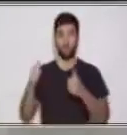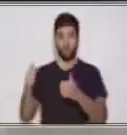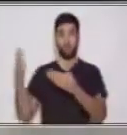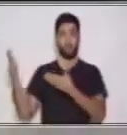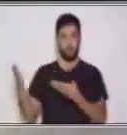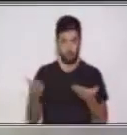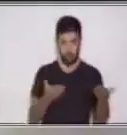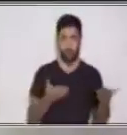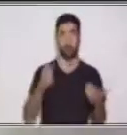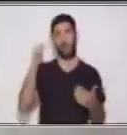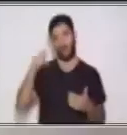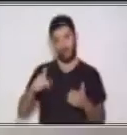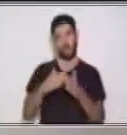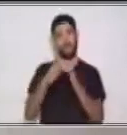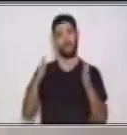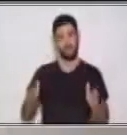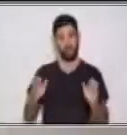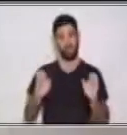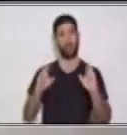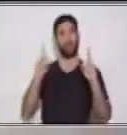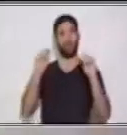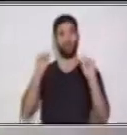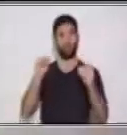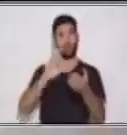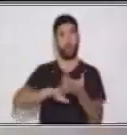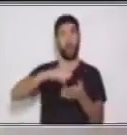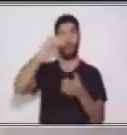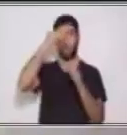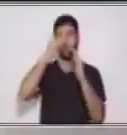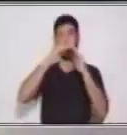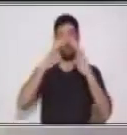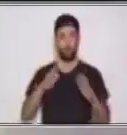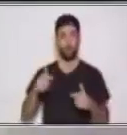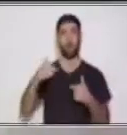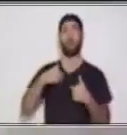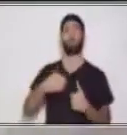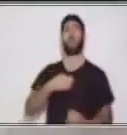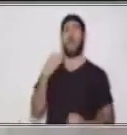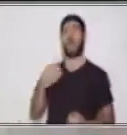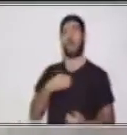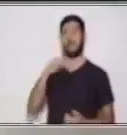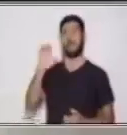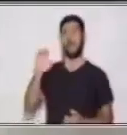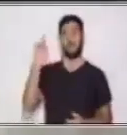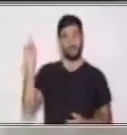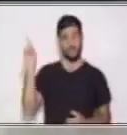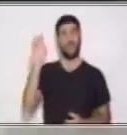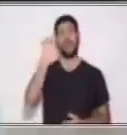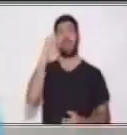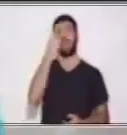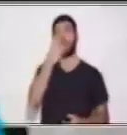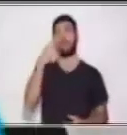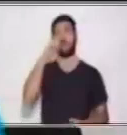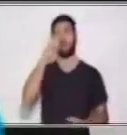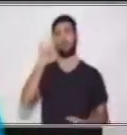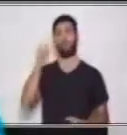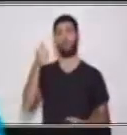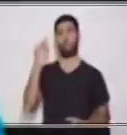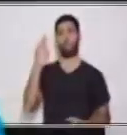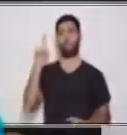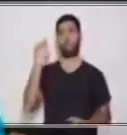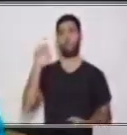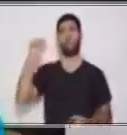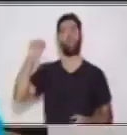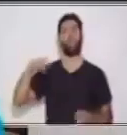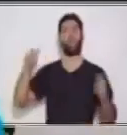Bienvenidos a este espacio educativo, Aprendo en Casa. Soy Estuardo Alonso y en esta oportunidad desarrollaré el tema de